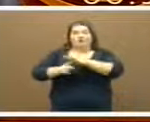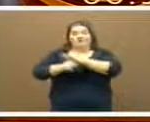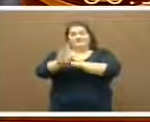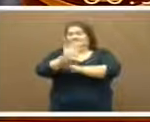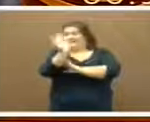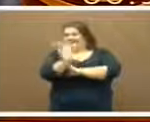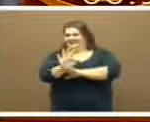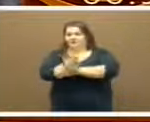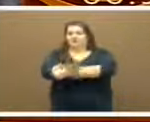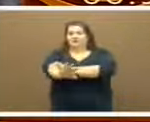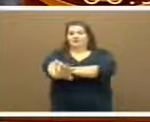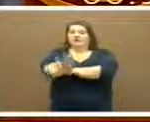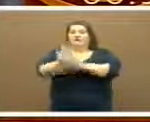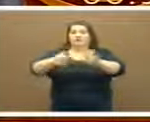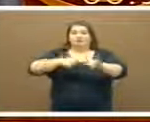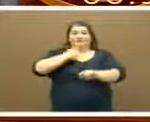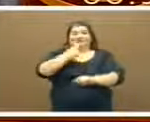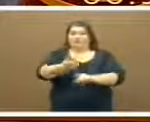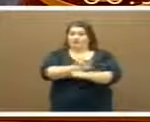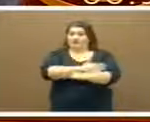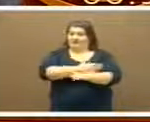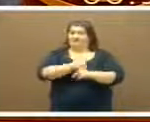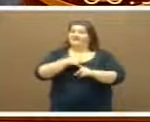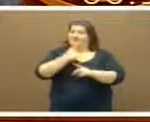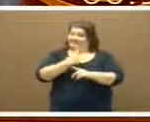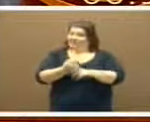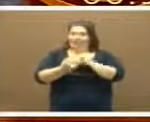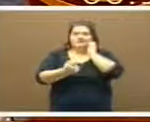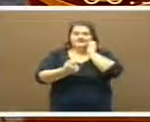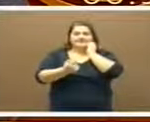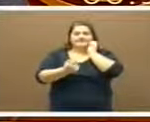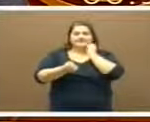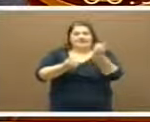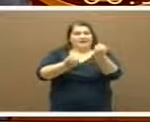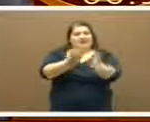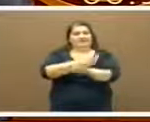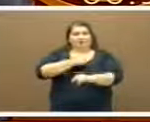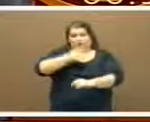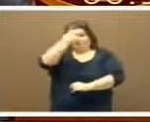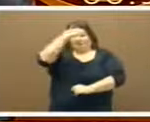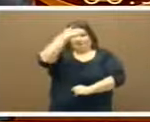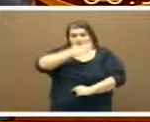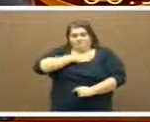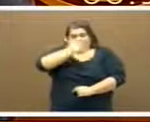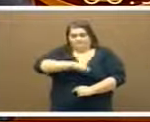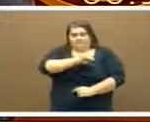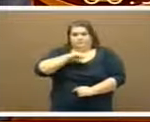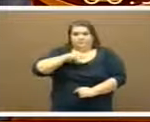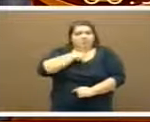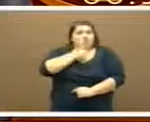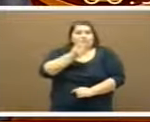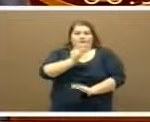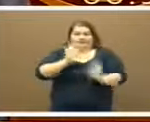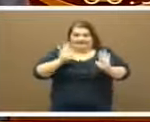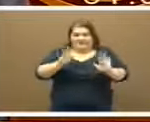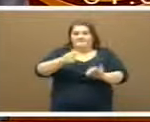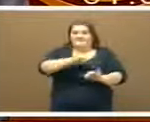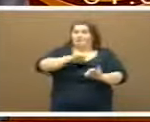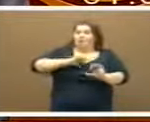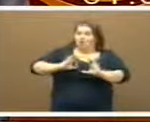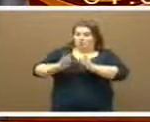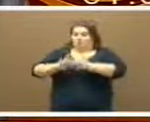desarrollo, pero sí le puedo ya adelantar que, a pesar de que no soy taurino yo personalmente, pero ni personalmente